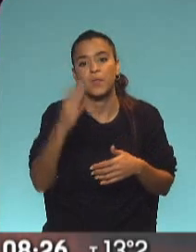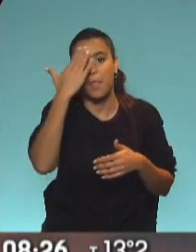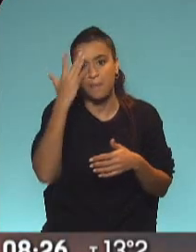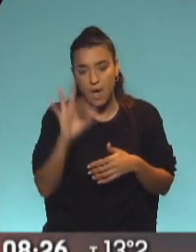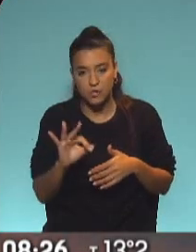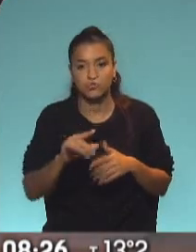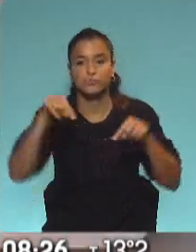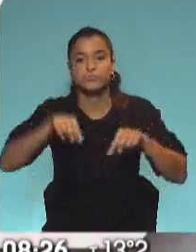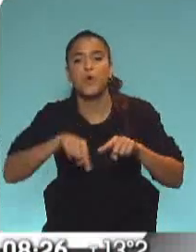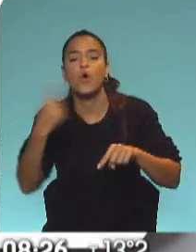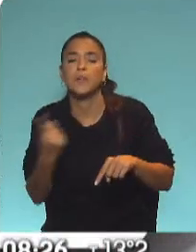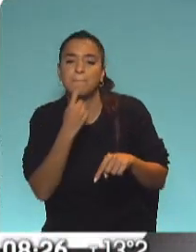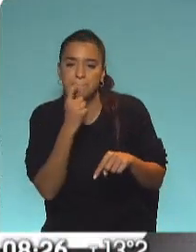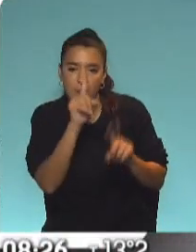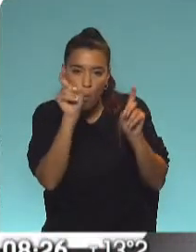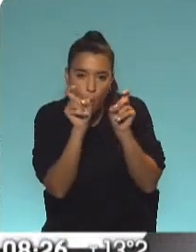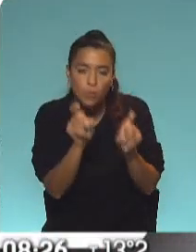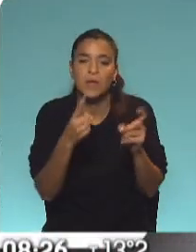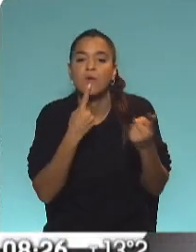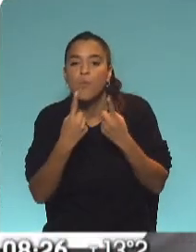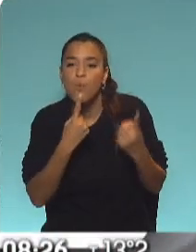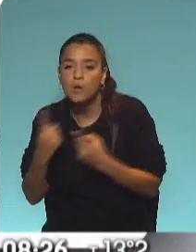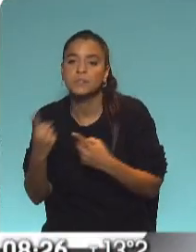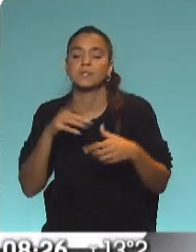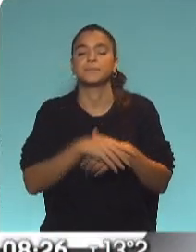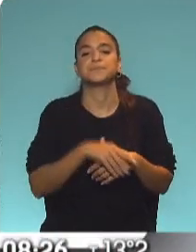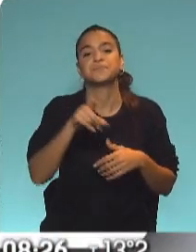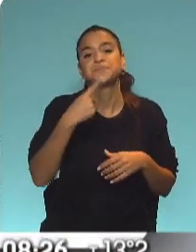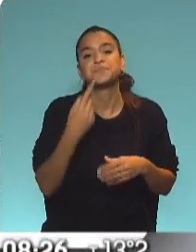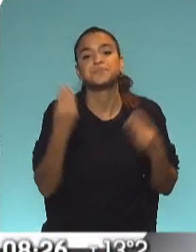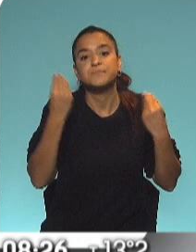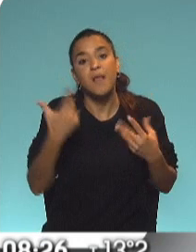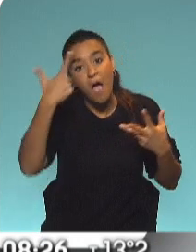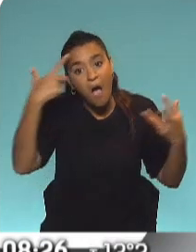marzo. Seguimos. Otra pregunta de esta encuesta de Analía del Franco: